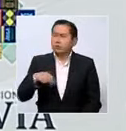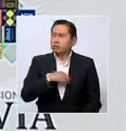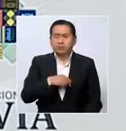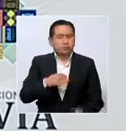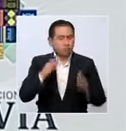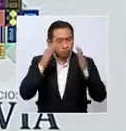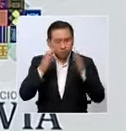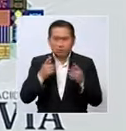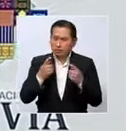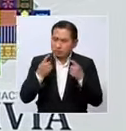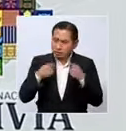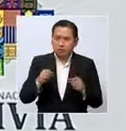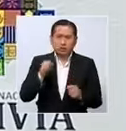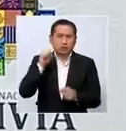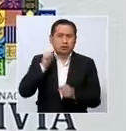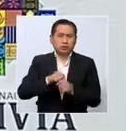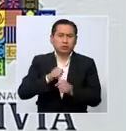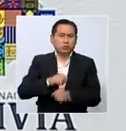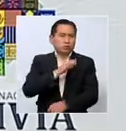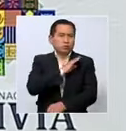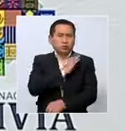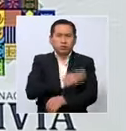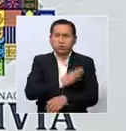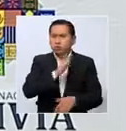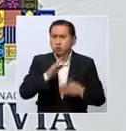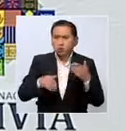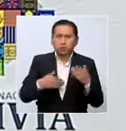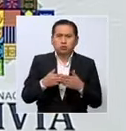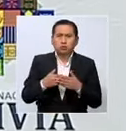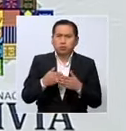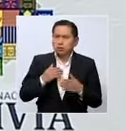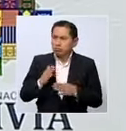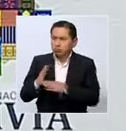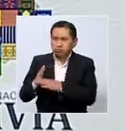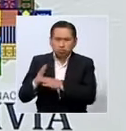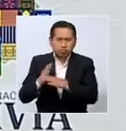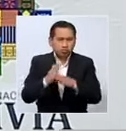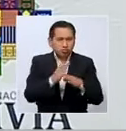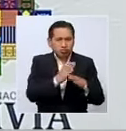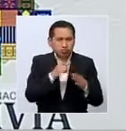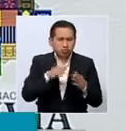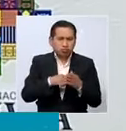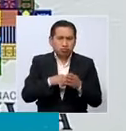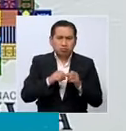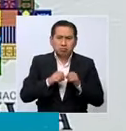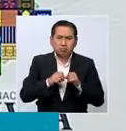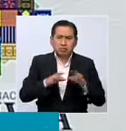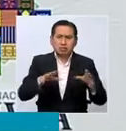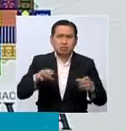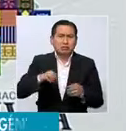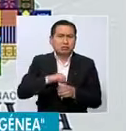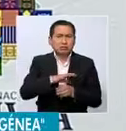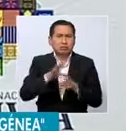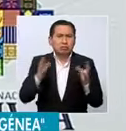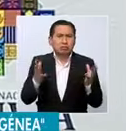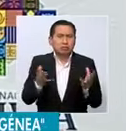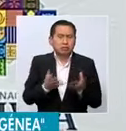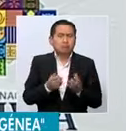todos los esfuerzos para contener de la mejor forma posible esta pandemia